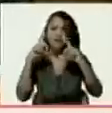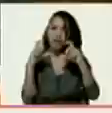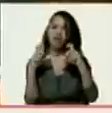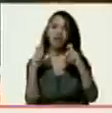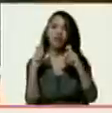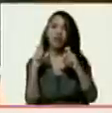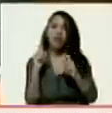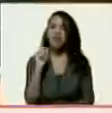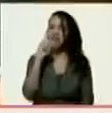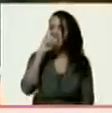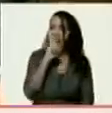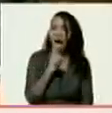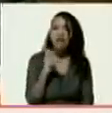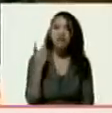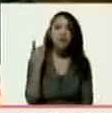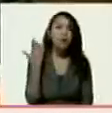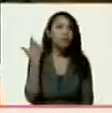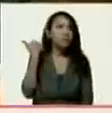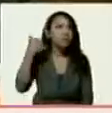año